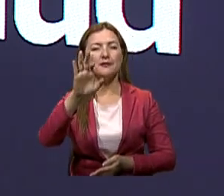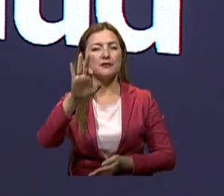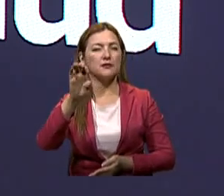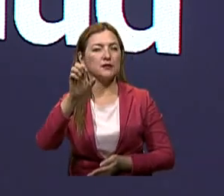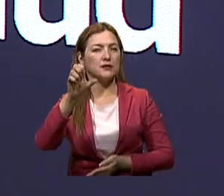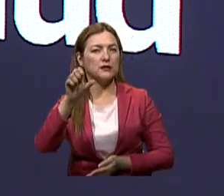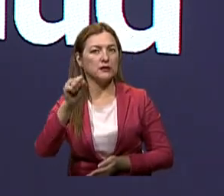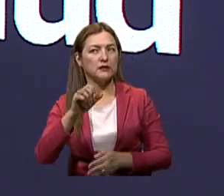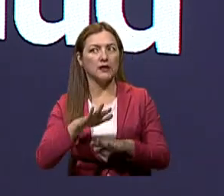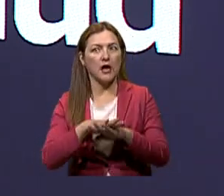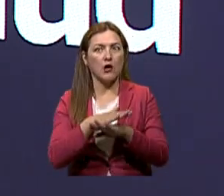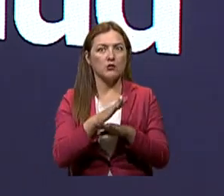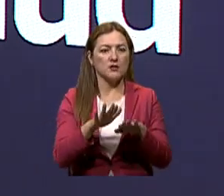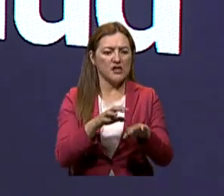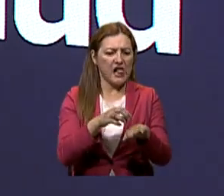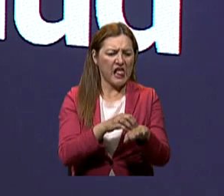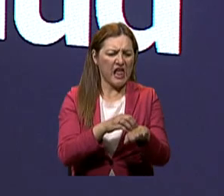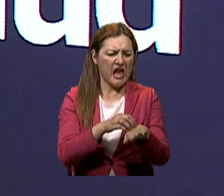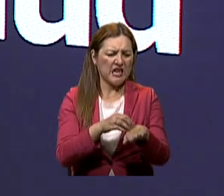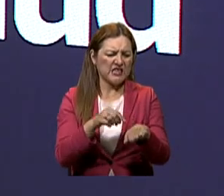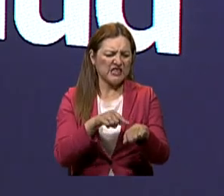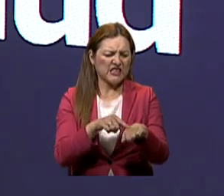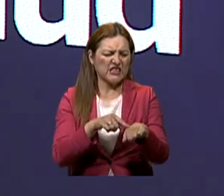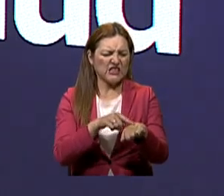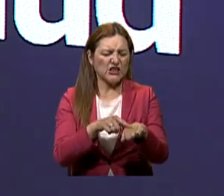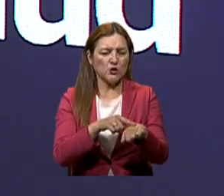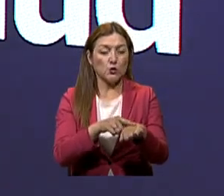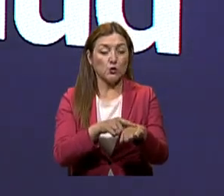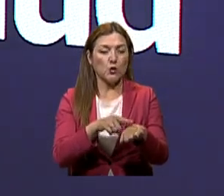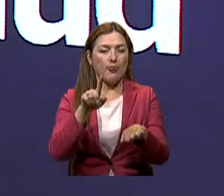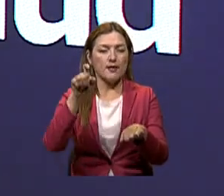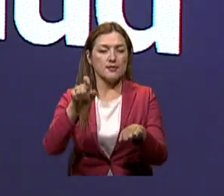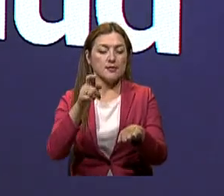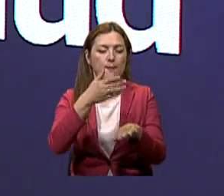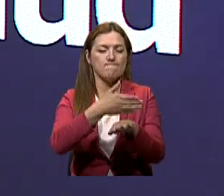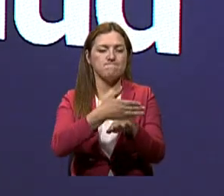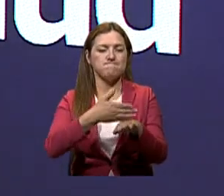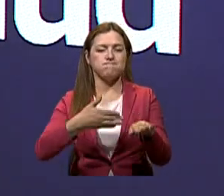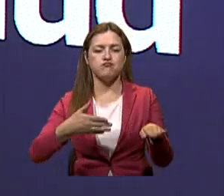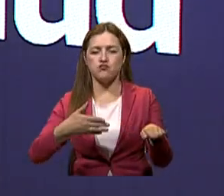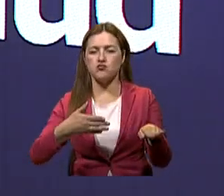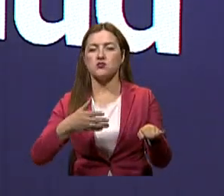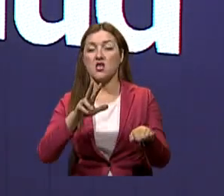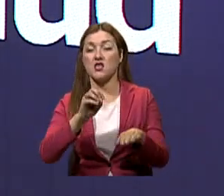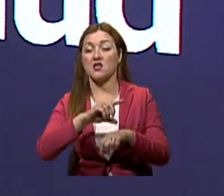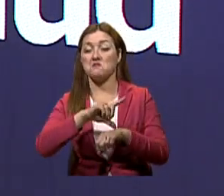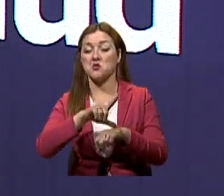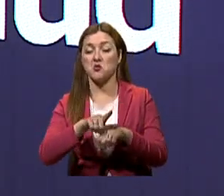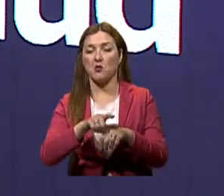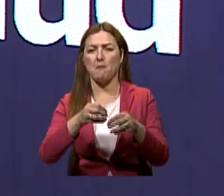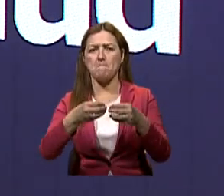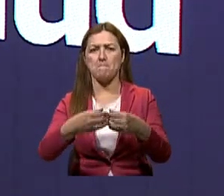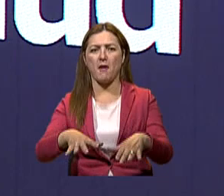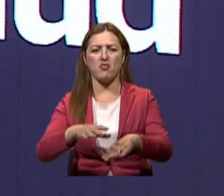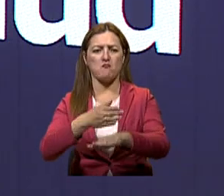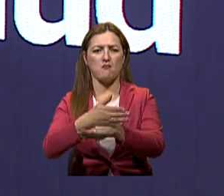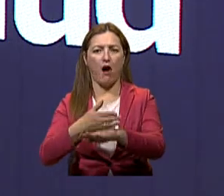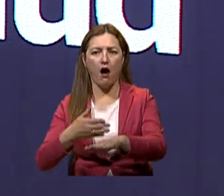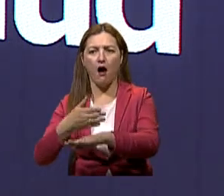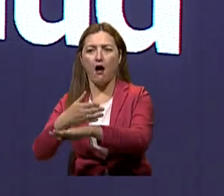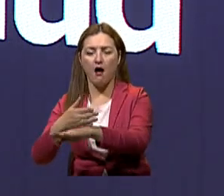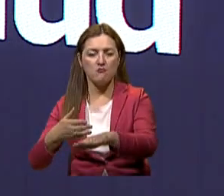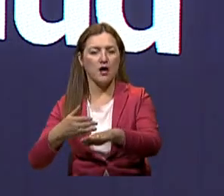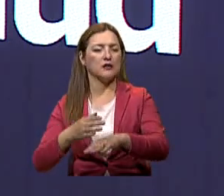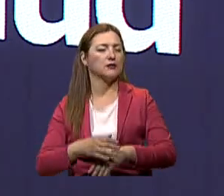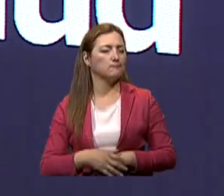cada 30 segundos alguien pierde una extremidad por esa patología y lamentablemente el 50% de esos pacientes pierde su otra